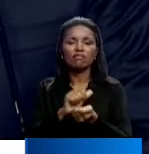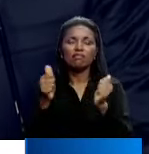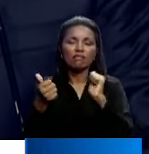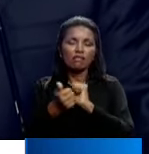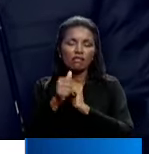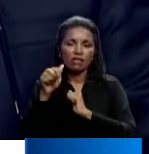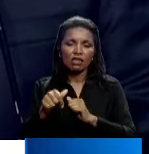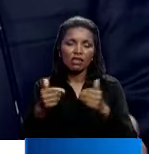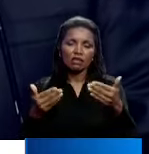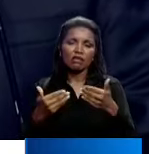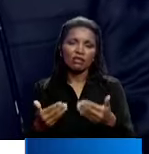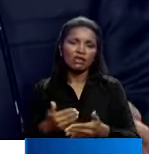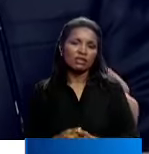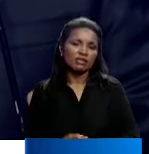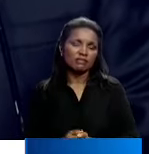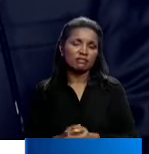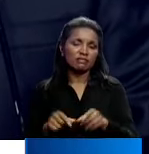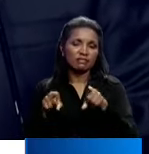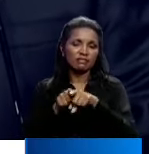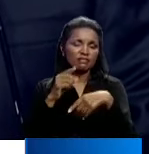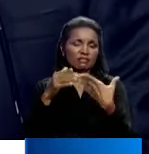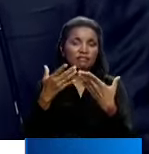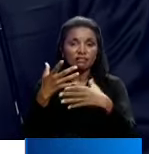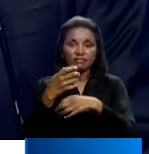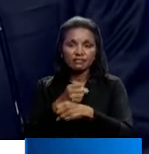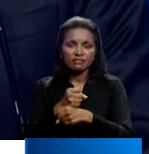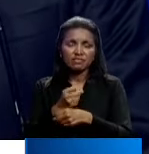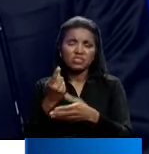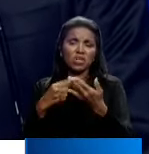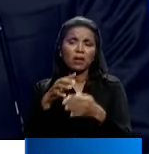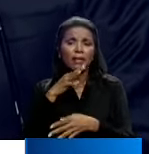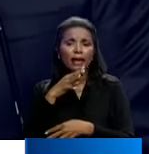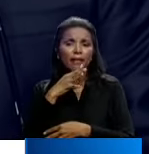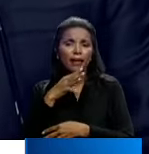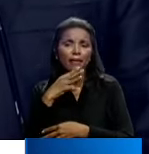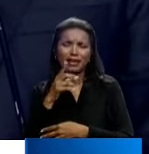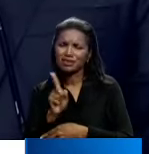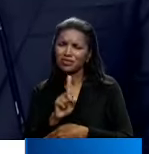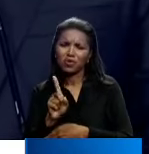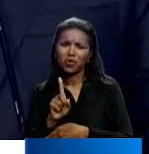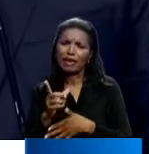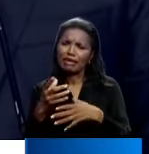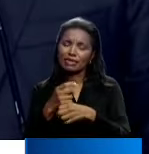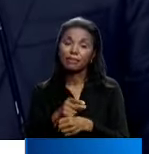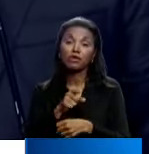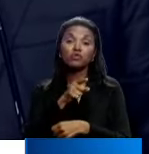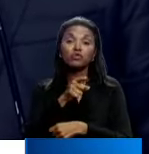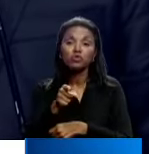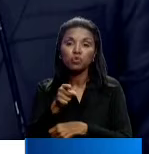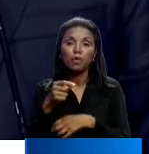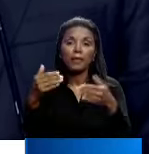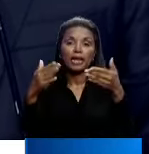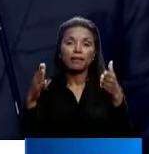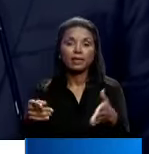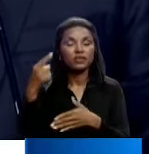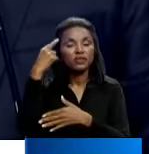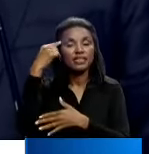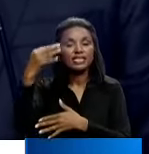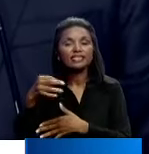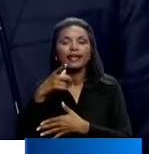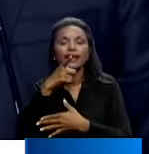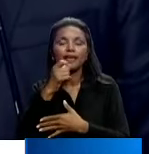este país. Esto es haciendo y no hablando. Pero tú decides si quieres a los